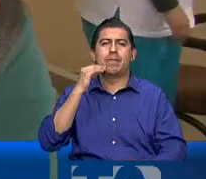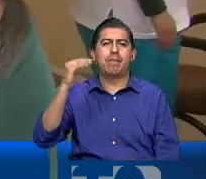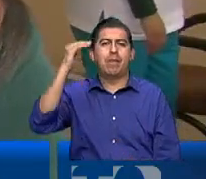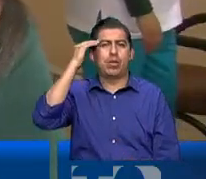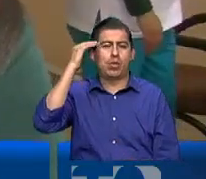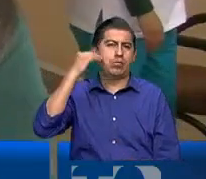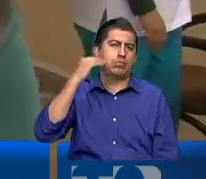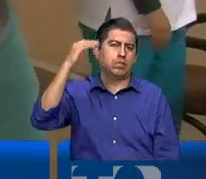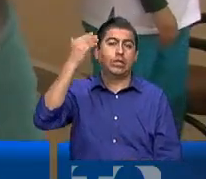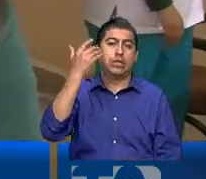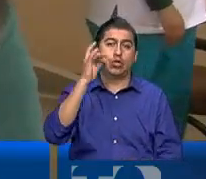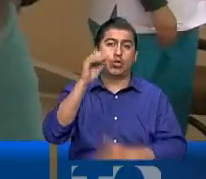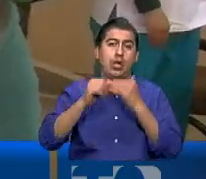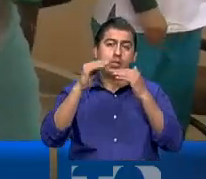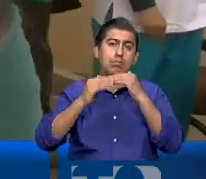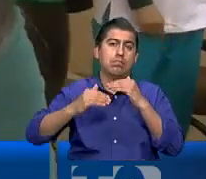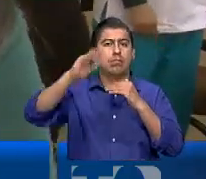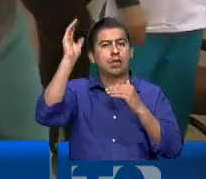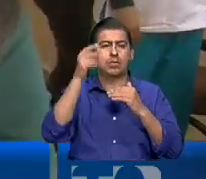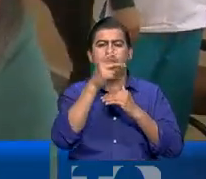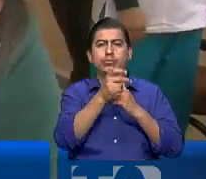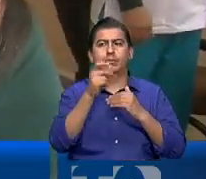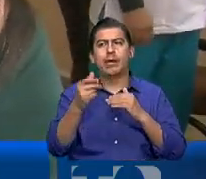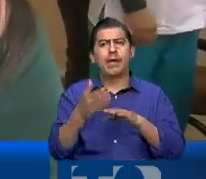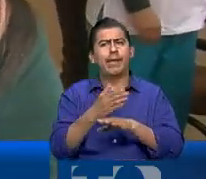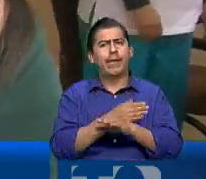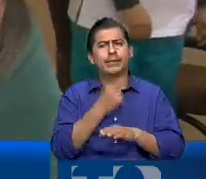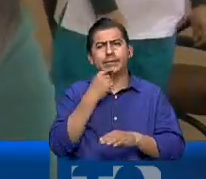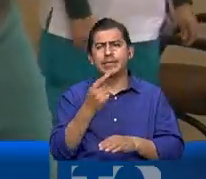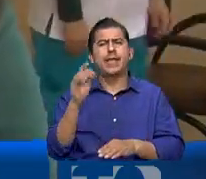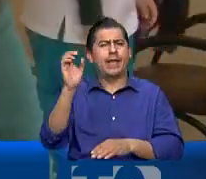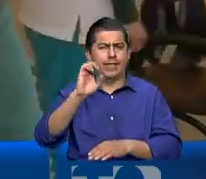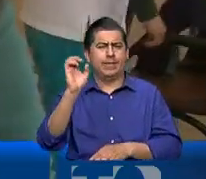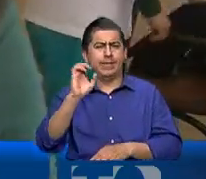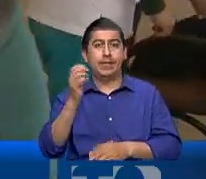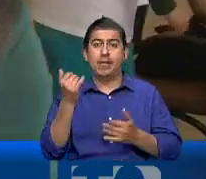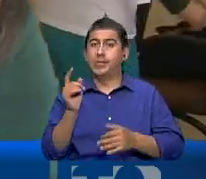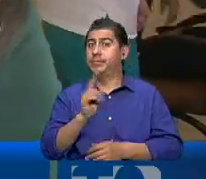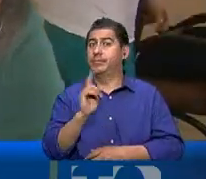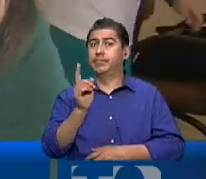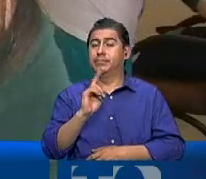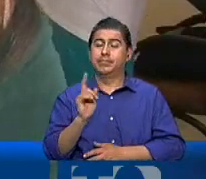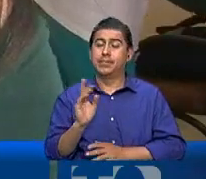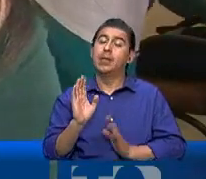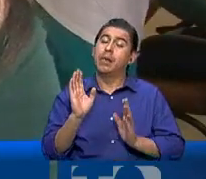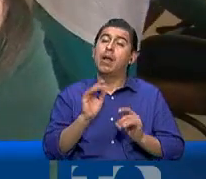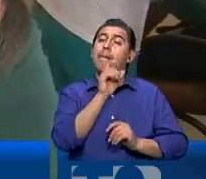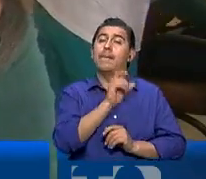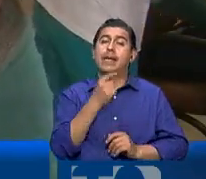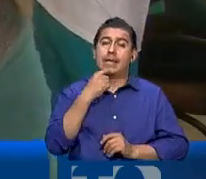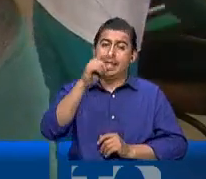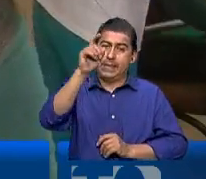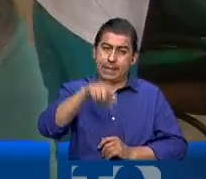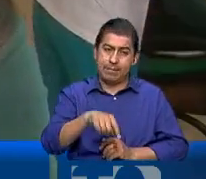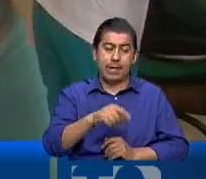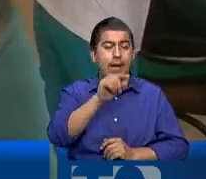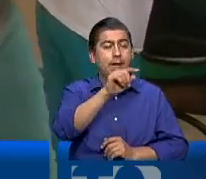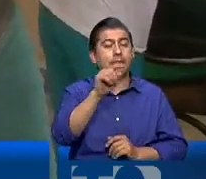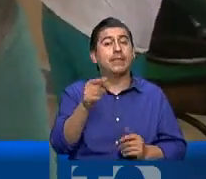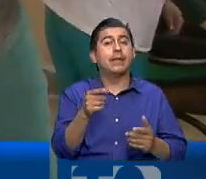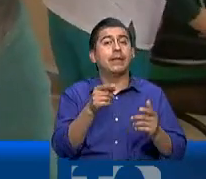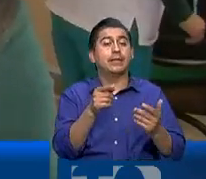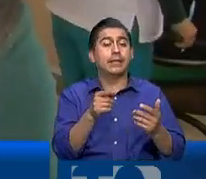de 18 años, un proceso que estaba destinado para enero de 2022. El único requisito que deberán cumplir los ciudadanos es que hayan